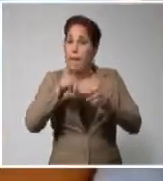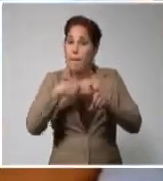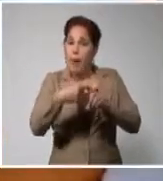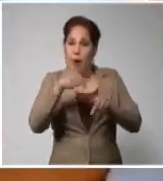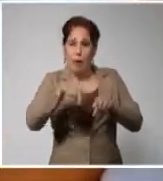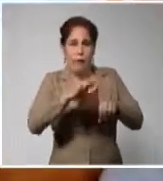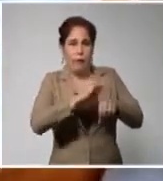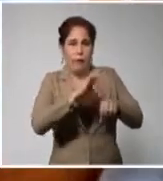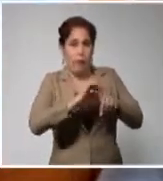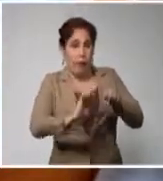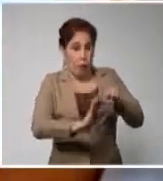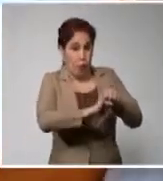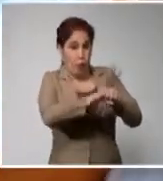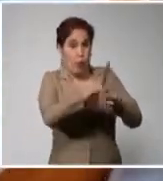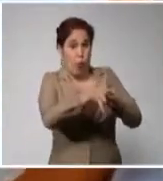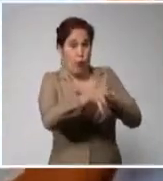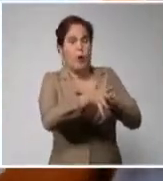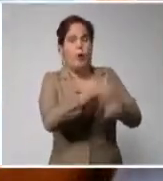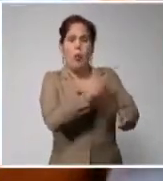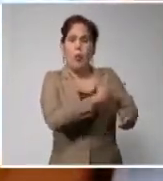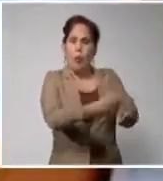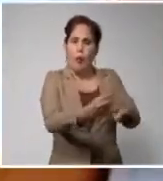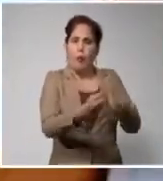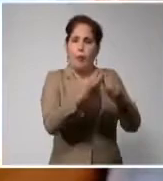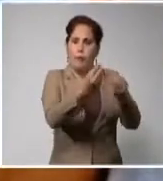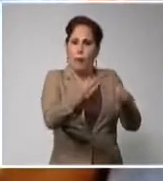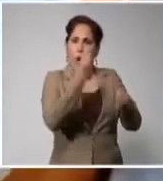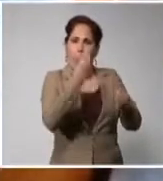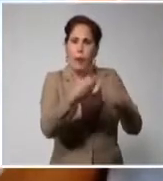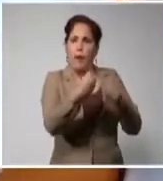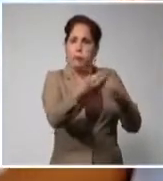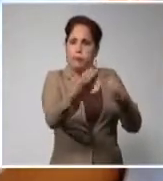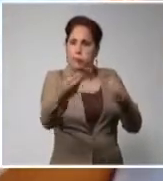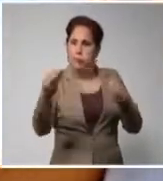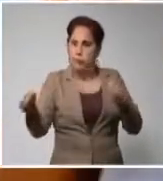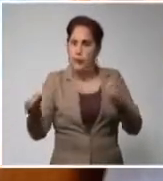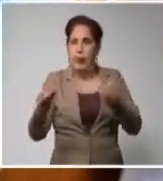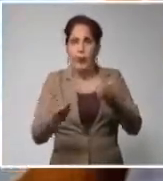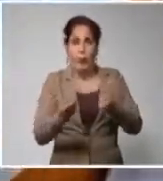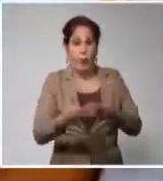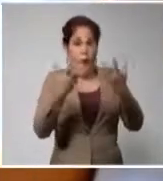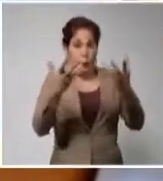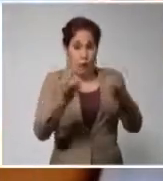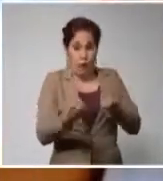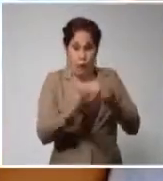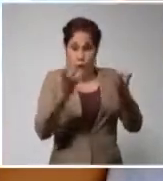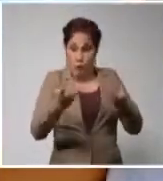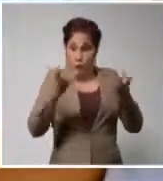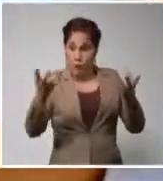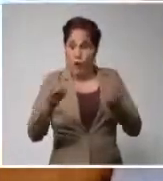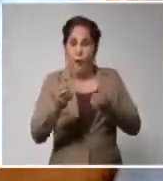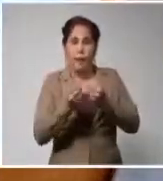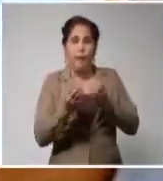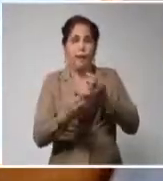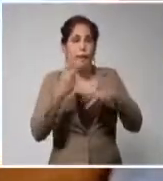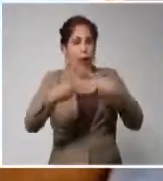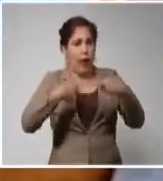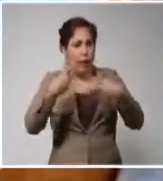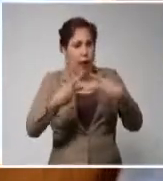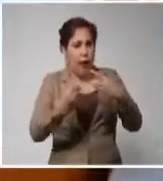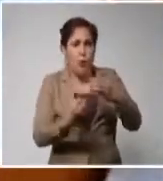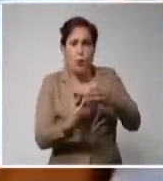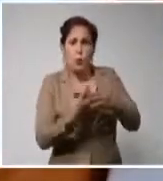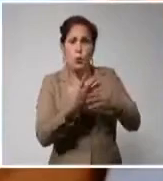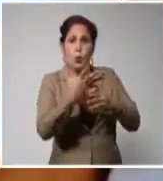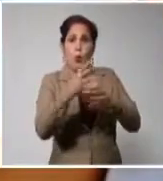la oportunidad de donar alimentos a los CDI. Al CDI de Chuao donamos nuestra última cosecha, fueron 35 kilos